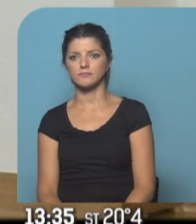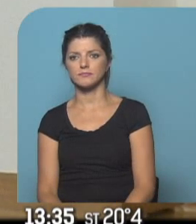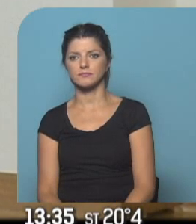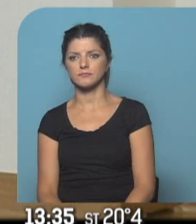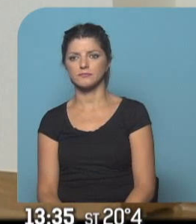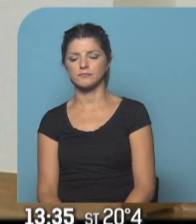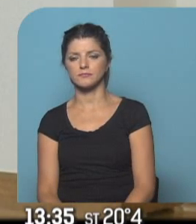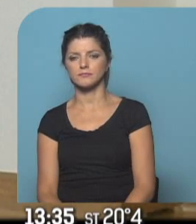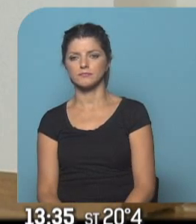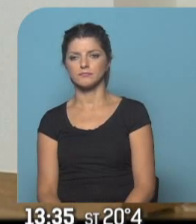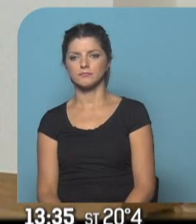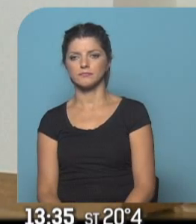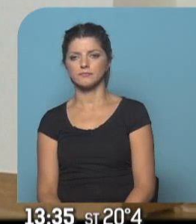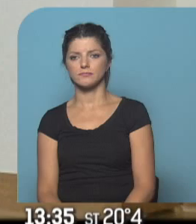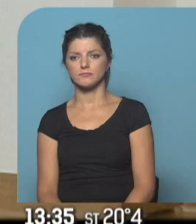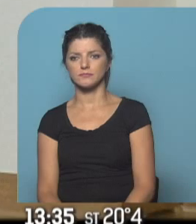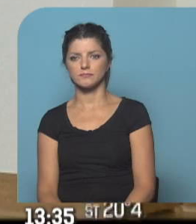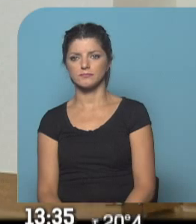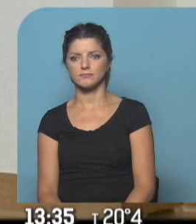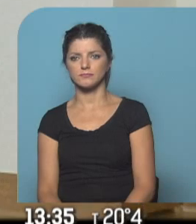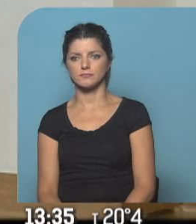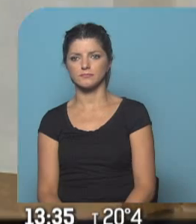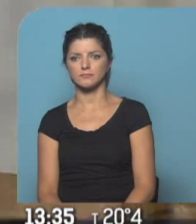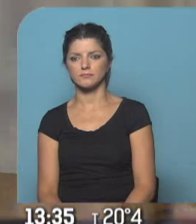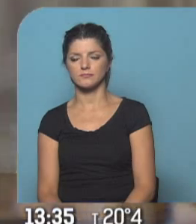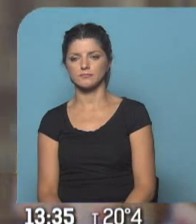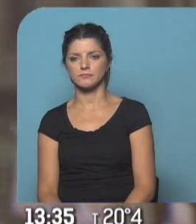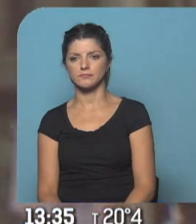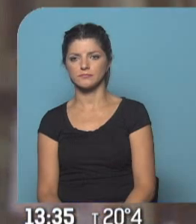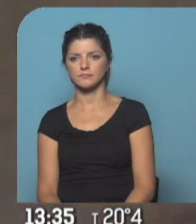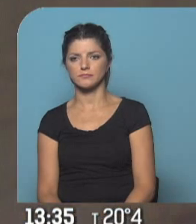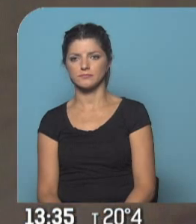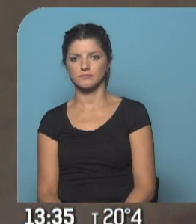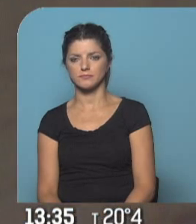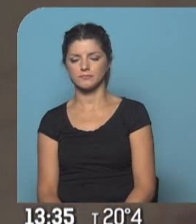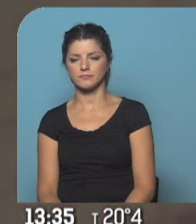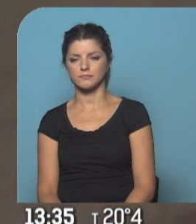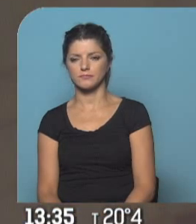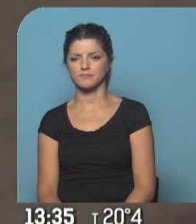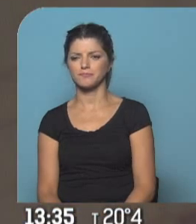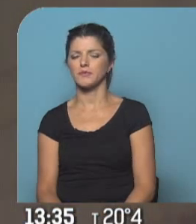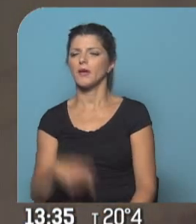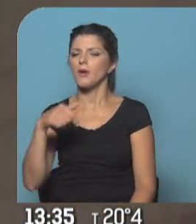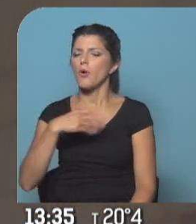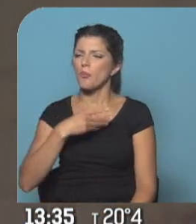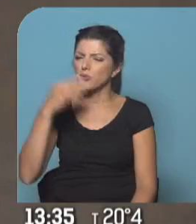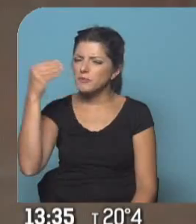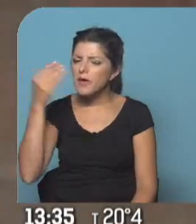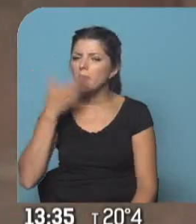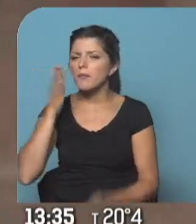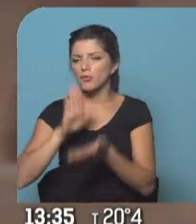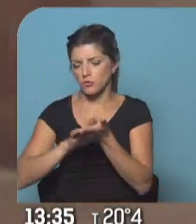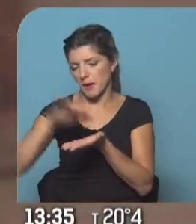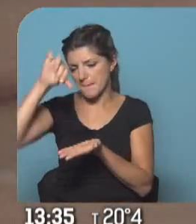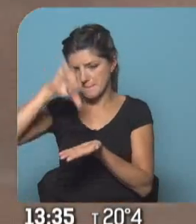Varias veces conversamos sobre la situación polaca.